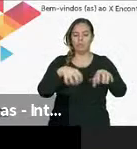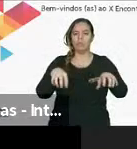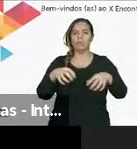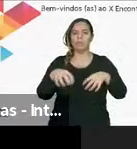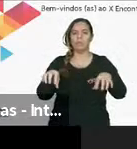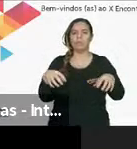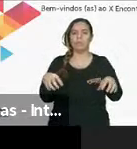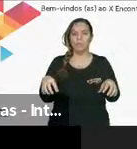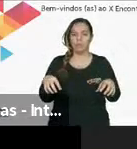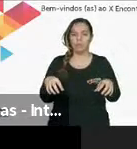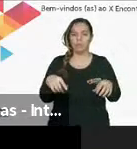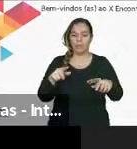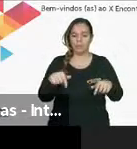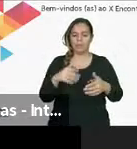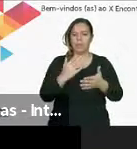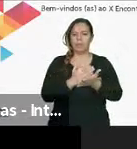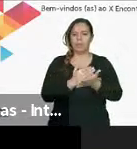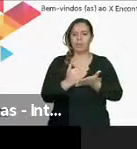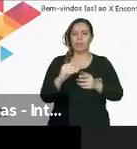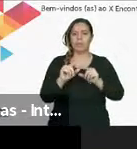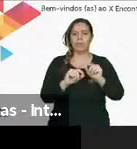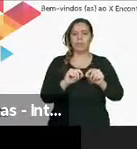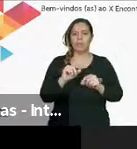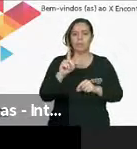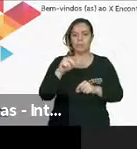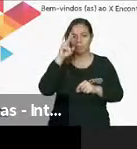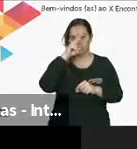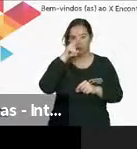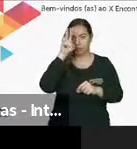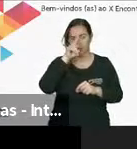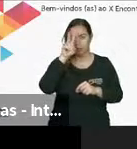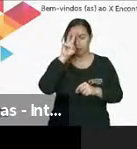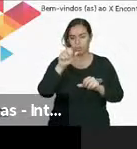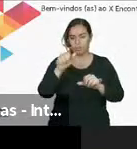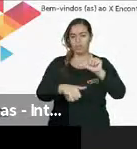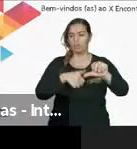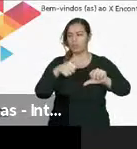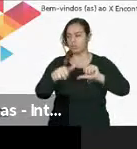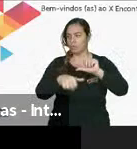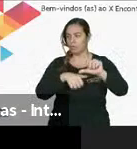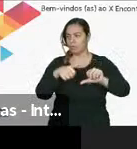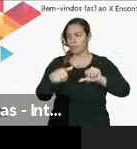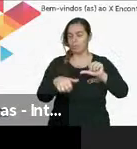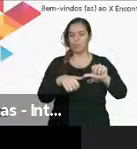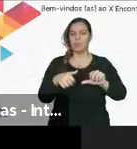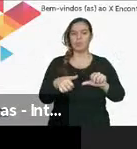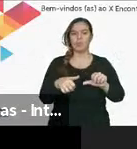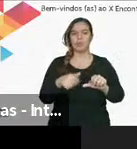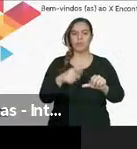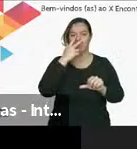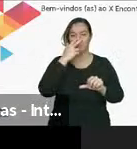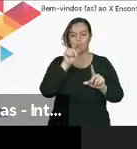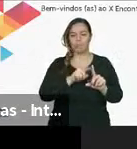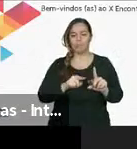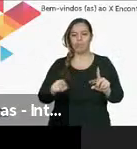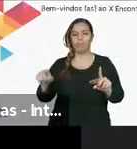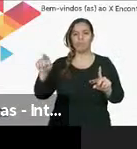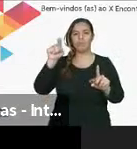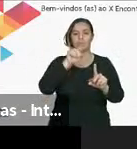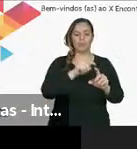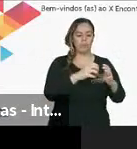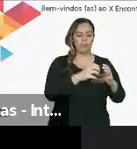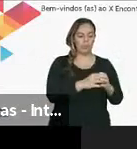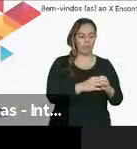es el inicio de una historia de transformación estructural, como está dicho aquí. Fíjense ustedes cómo se transforma